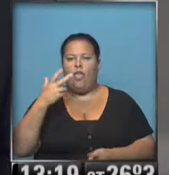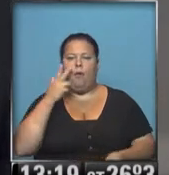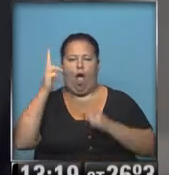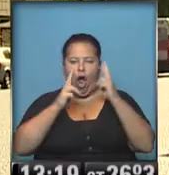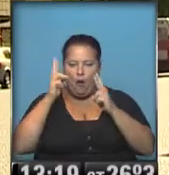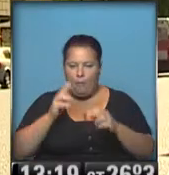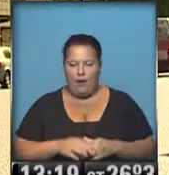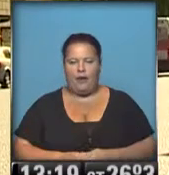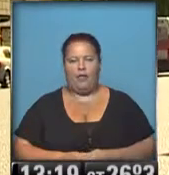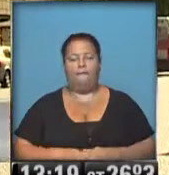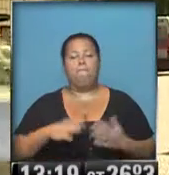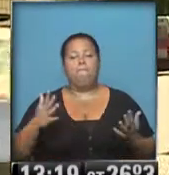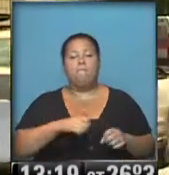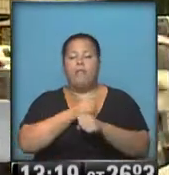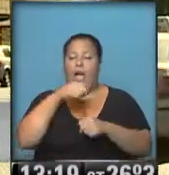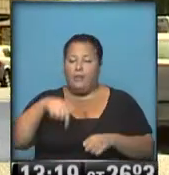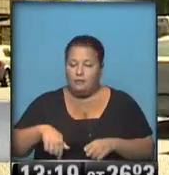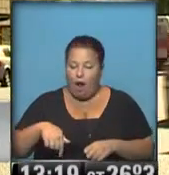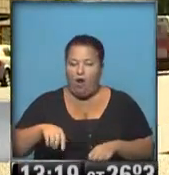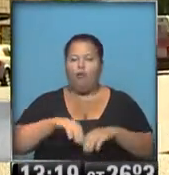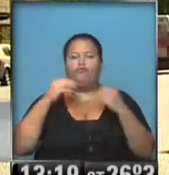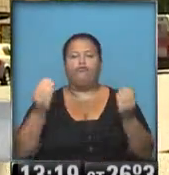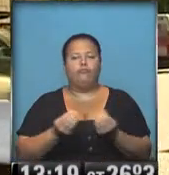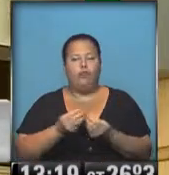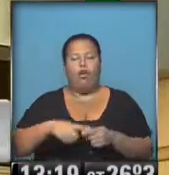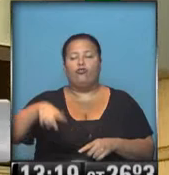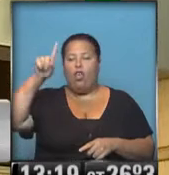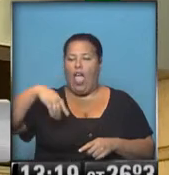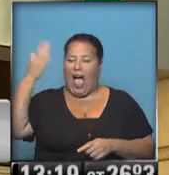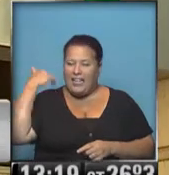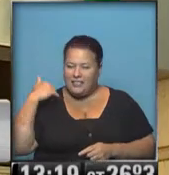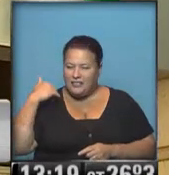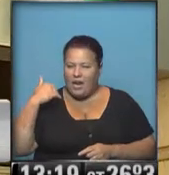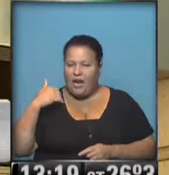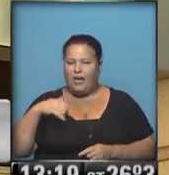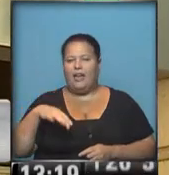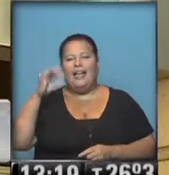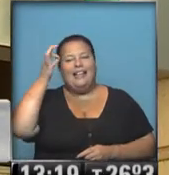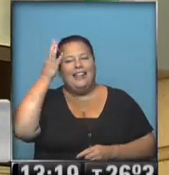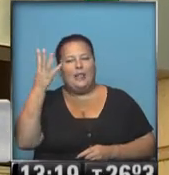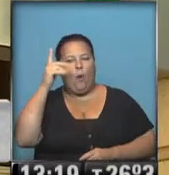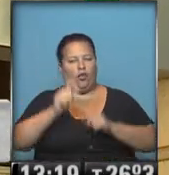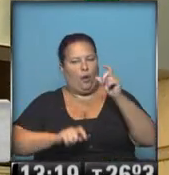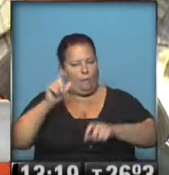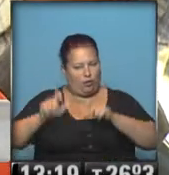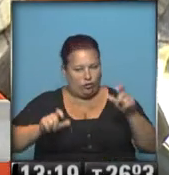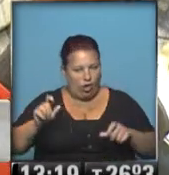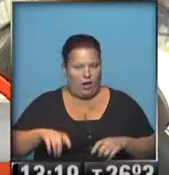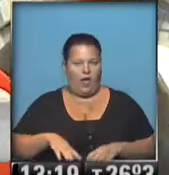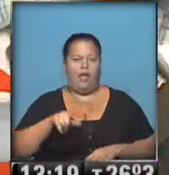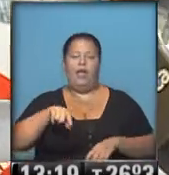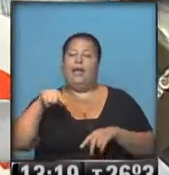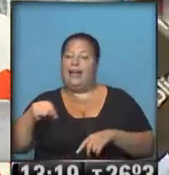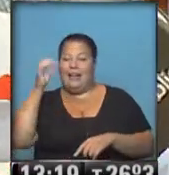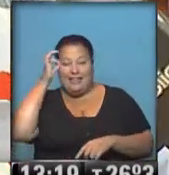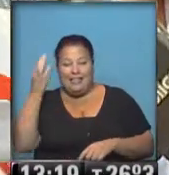operados. Bueno, hasta ahora fueron atendidos en todo el día de ayer 34 pacientes, de los